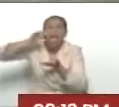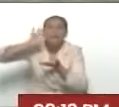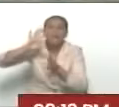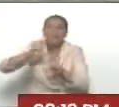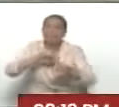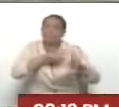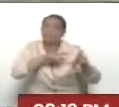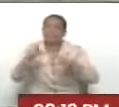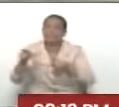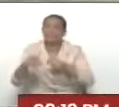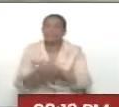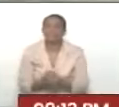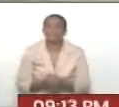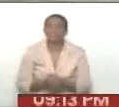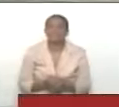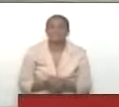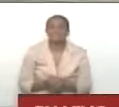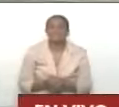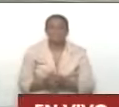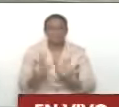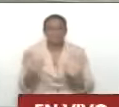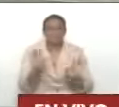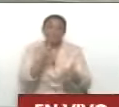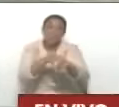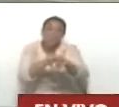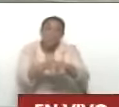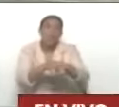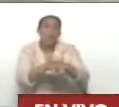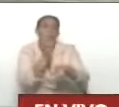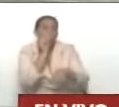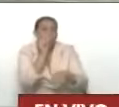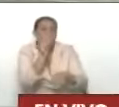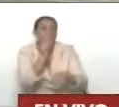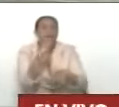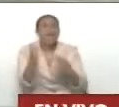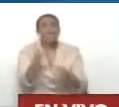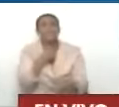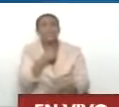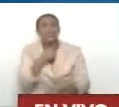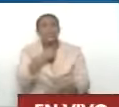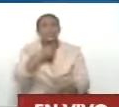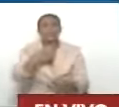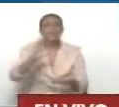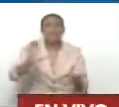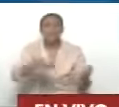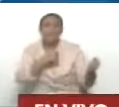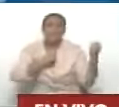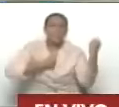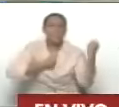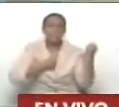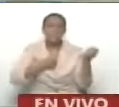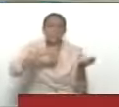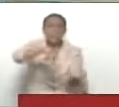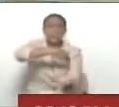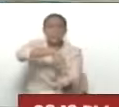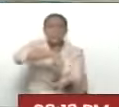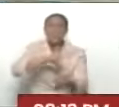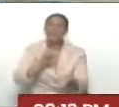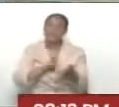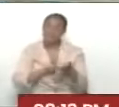Ah. Bueno, José Ismael, ¿qué música te gusta a ti, José Ismael? En